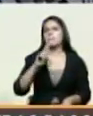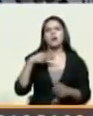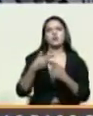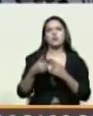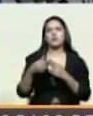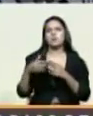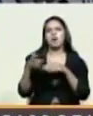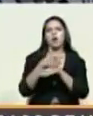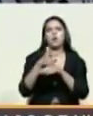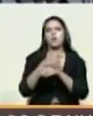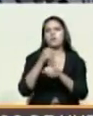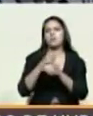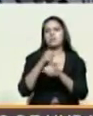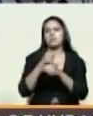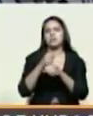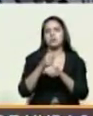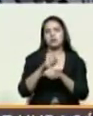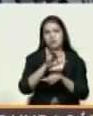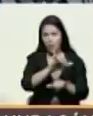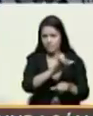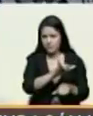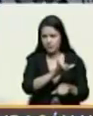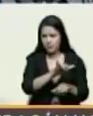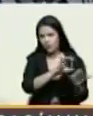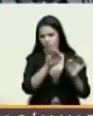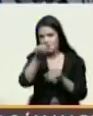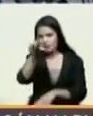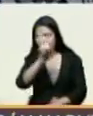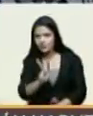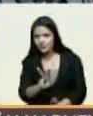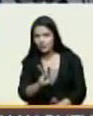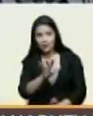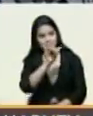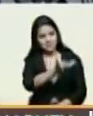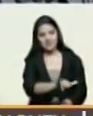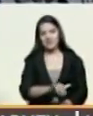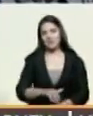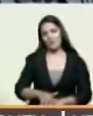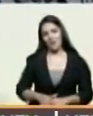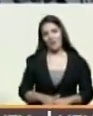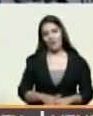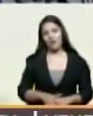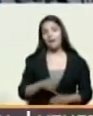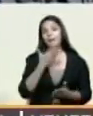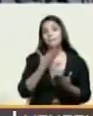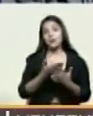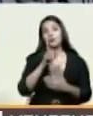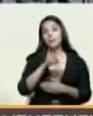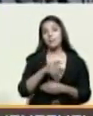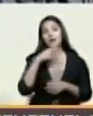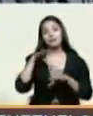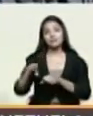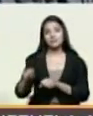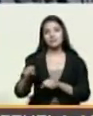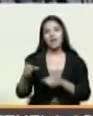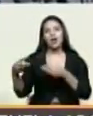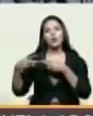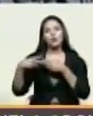los bárbaros. No son los mismos machados de aquí de Venezuela, son los mismos que pidieron también la intervención en